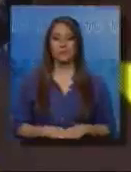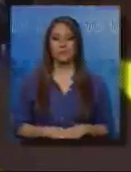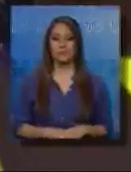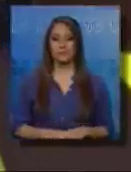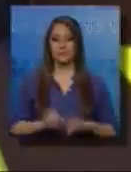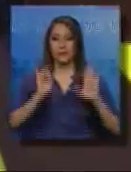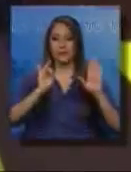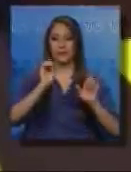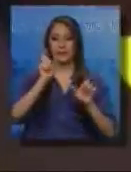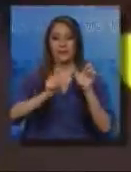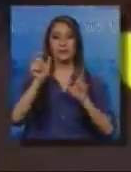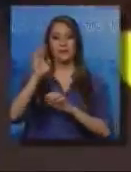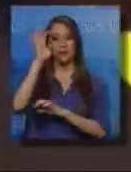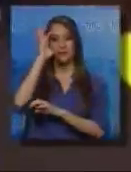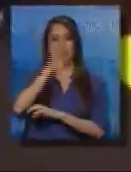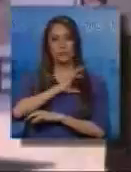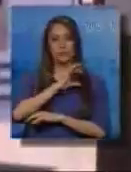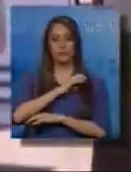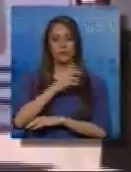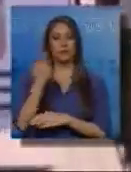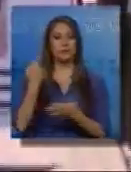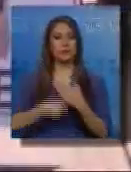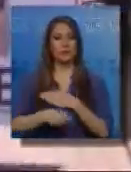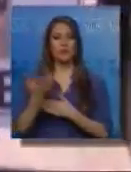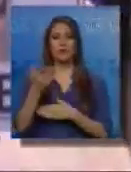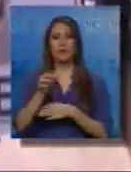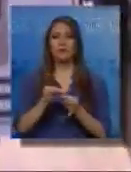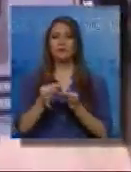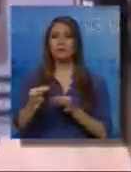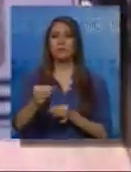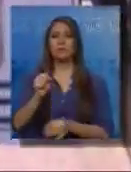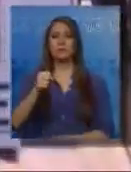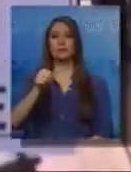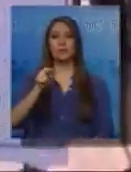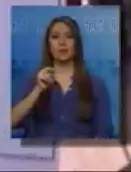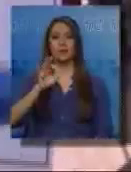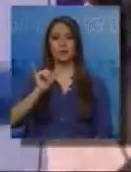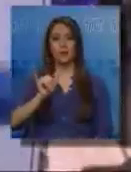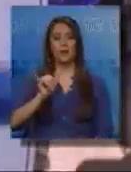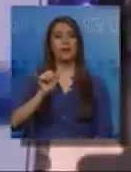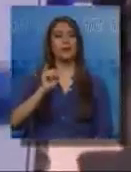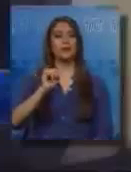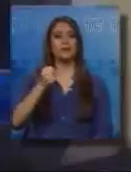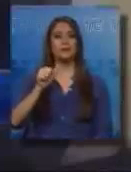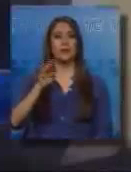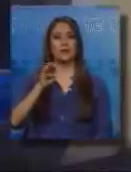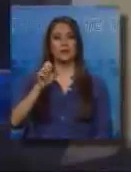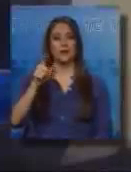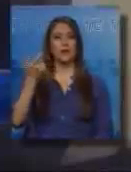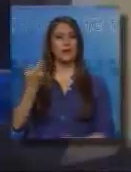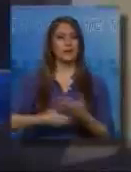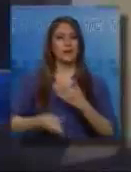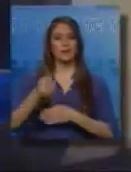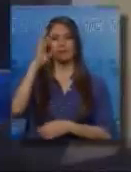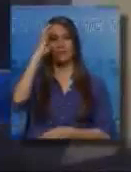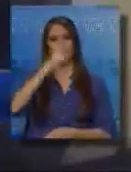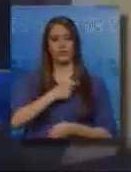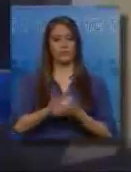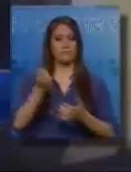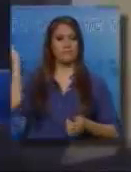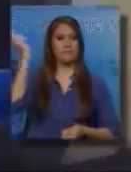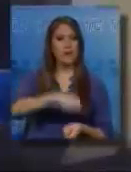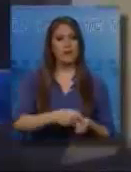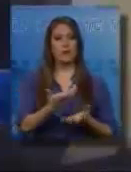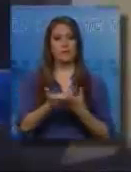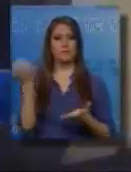7 policías fueron heridos de gravedad por manifestantes en el cantón Santa Isabel. Los uniformados fueron agredidos con piedras y palos. Debido a las heridas